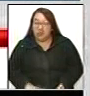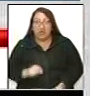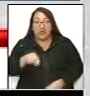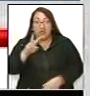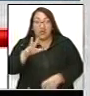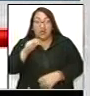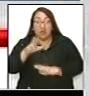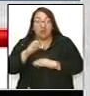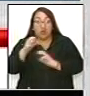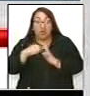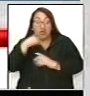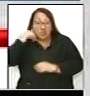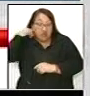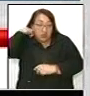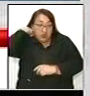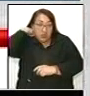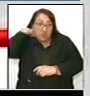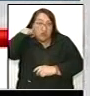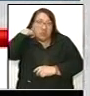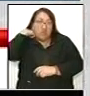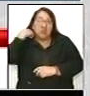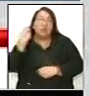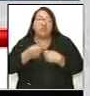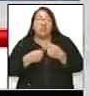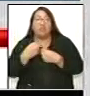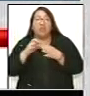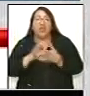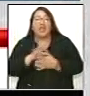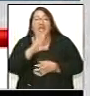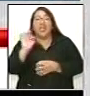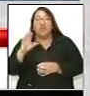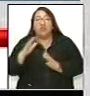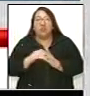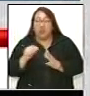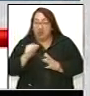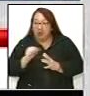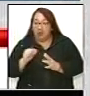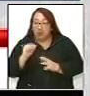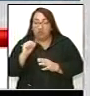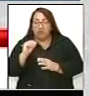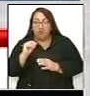inversión pública, la inversión es más de 500 millones de soles.